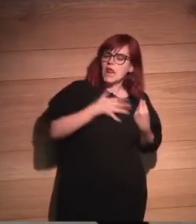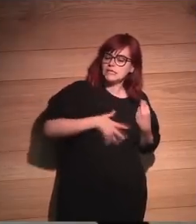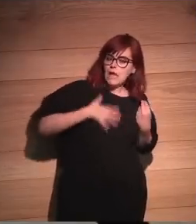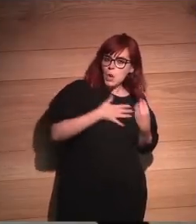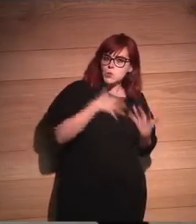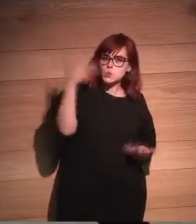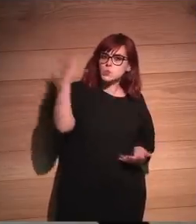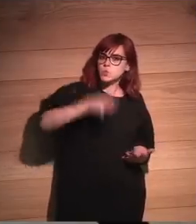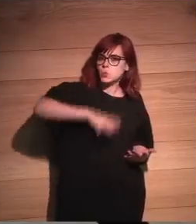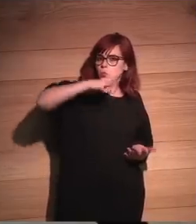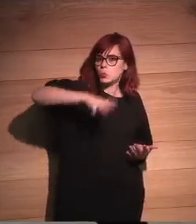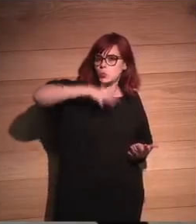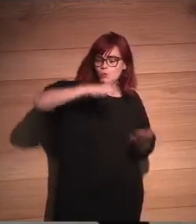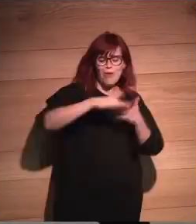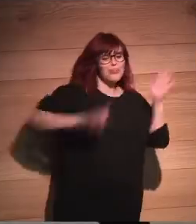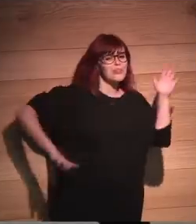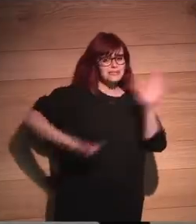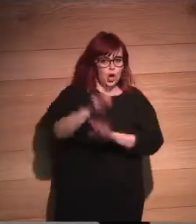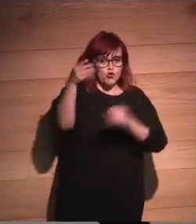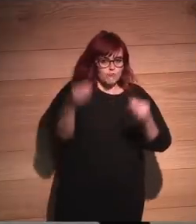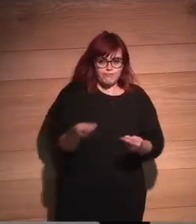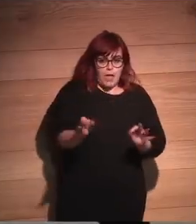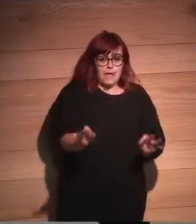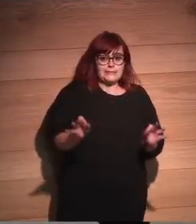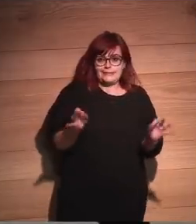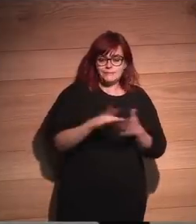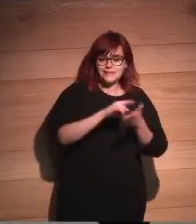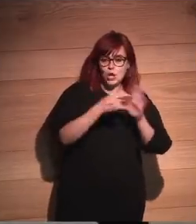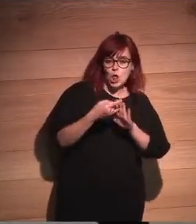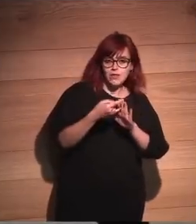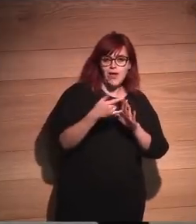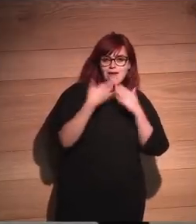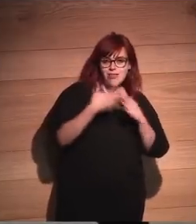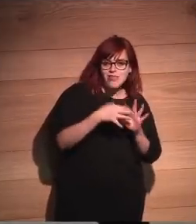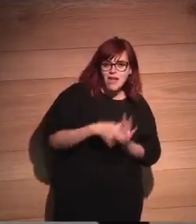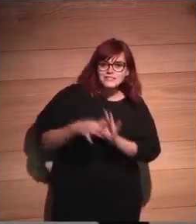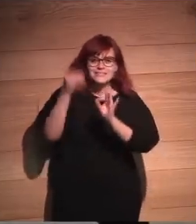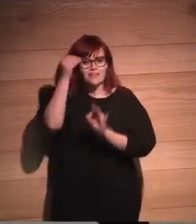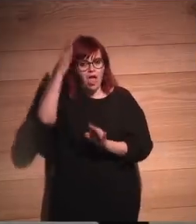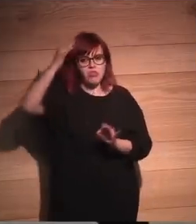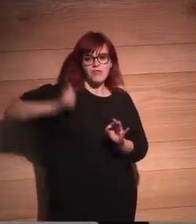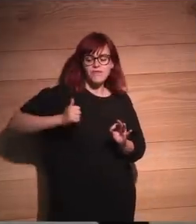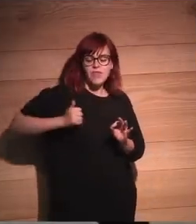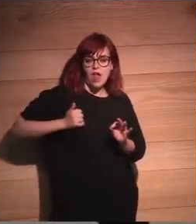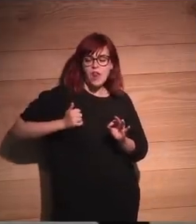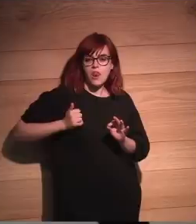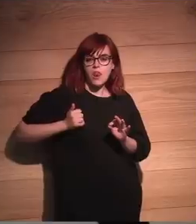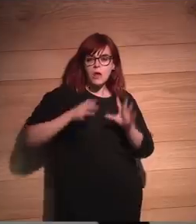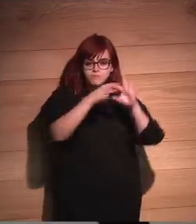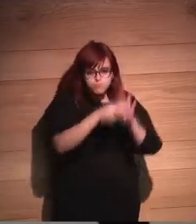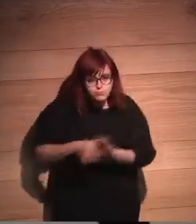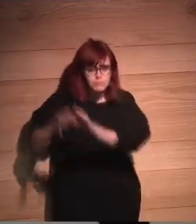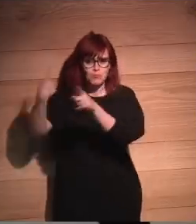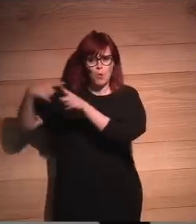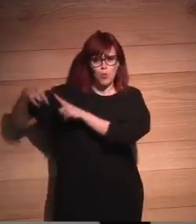bienestar enorme, es el desarrollo en sí mismo. Con la tecnología viene la inteligencia artificial, viene una serie de